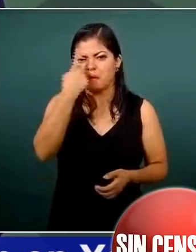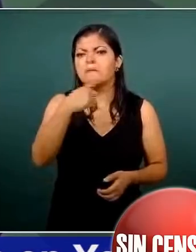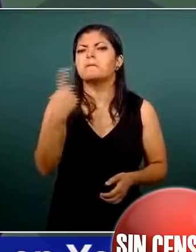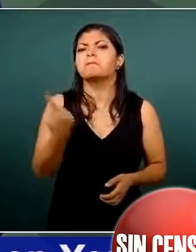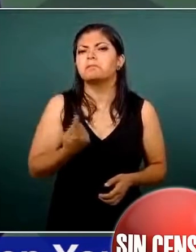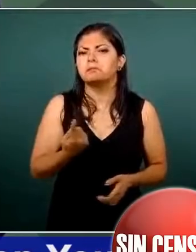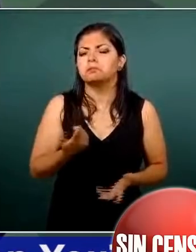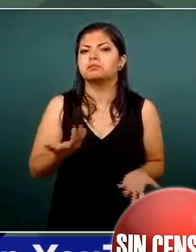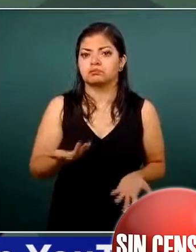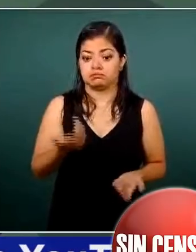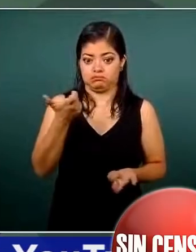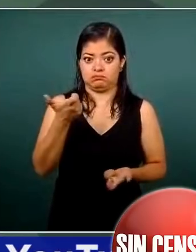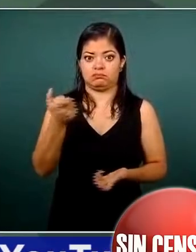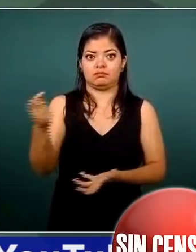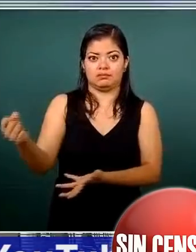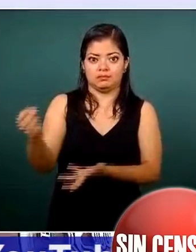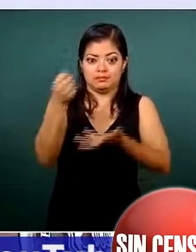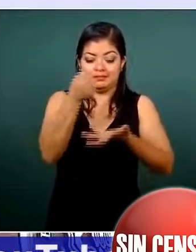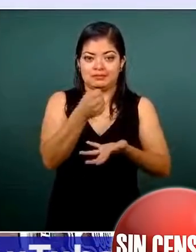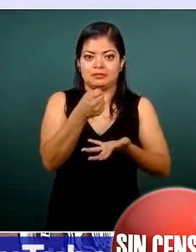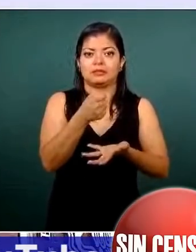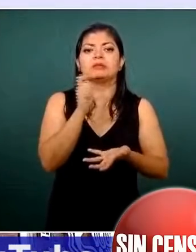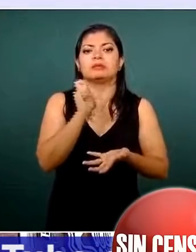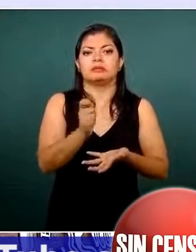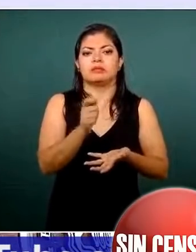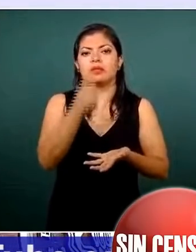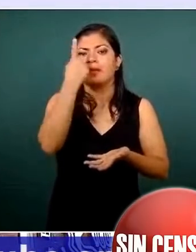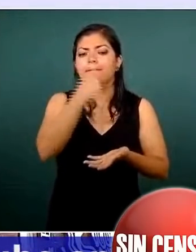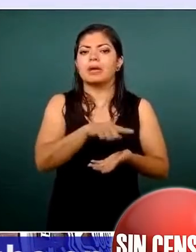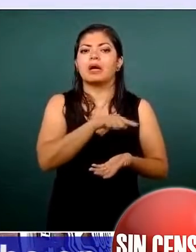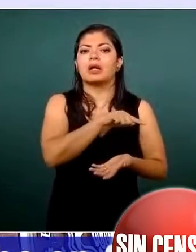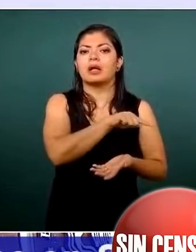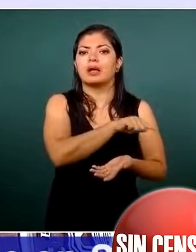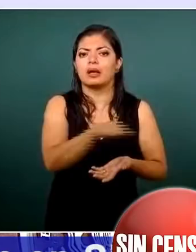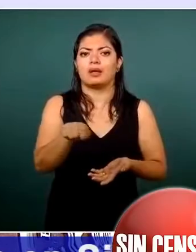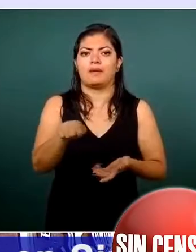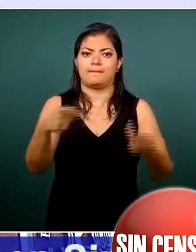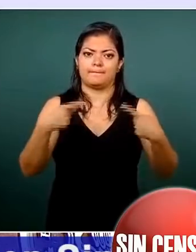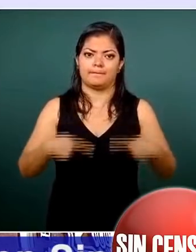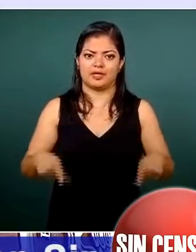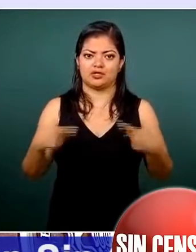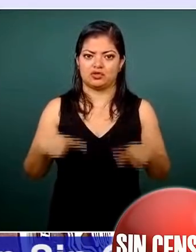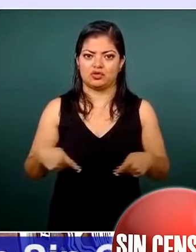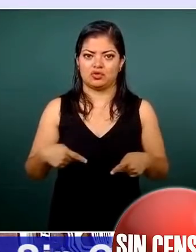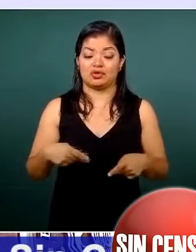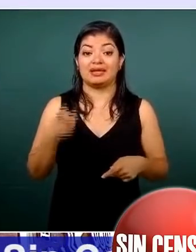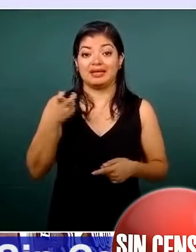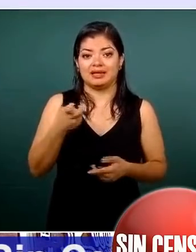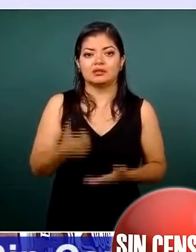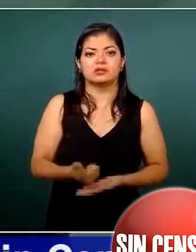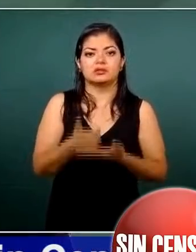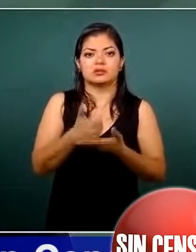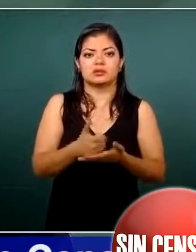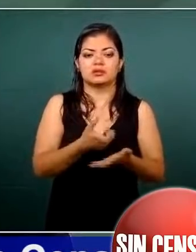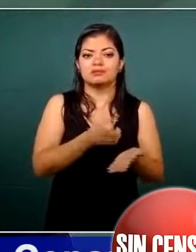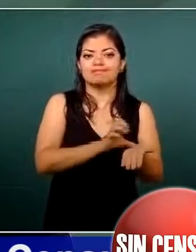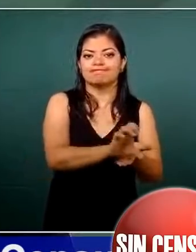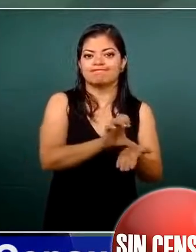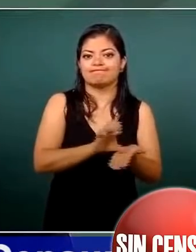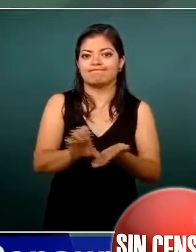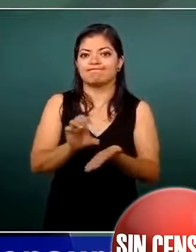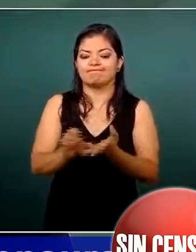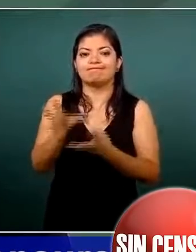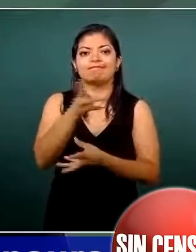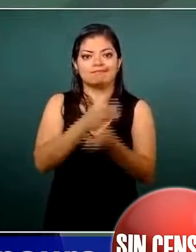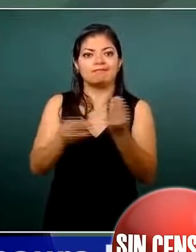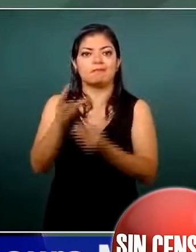se entreguen a la gente, eficientar más el manejo del presupuesto. En el